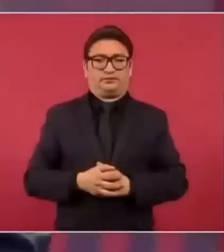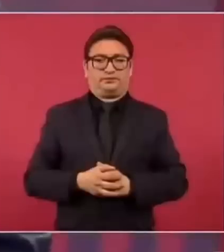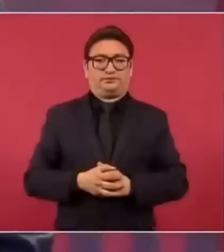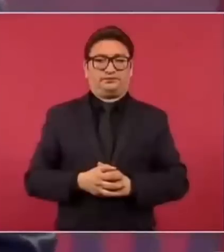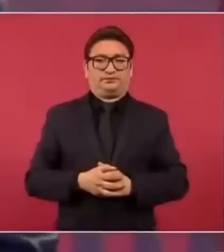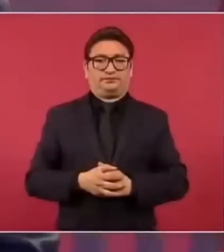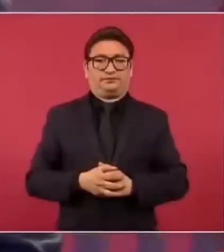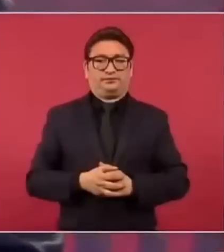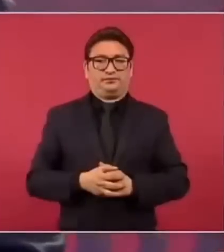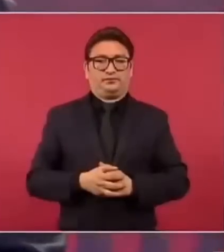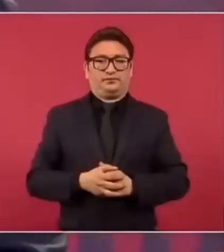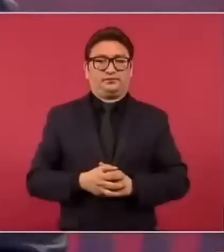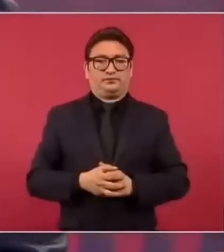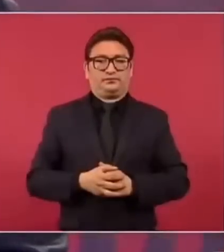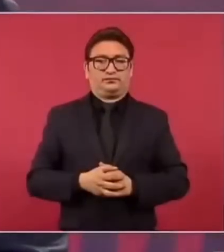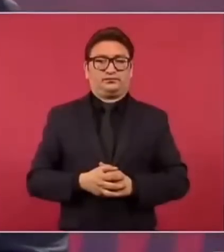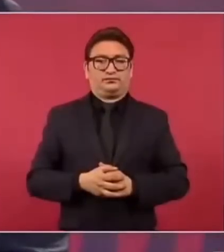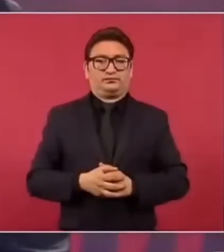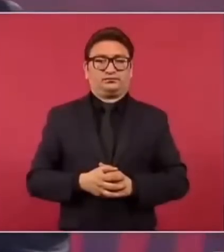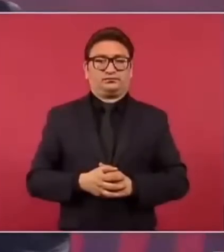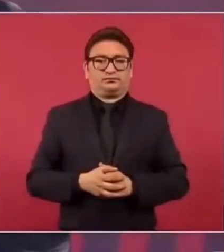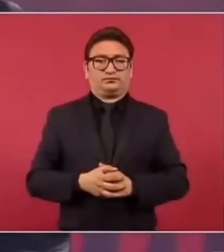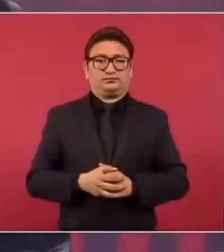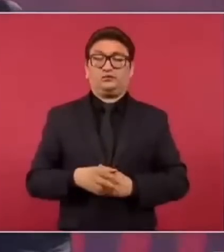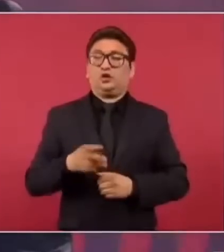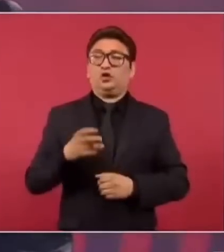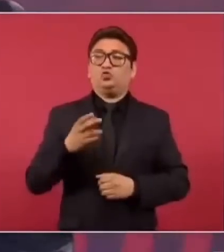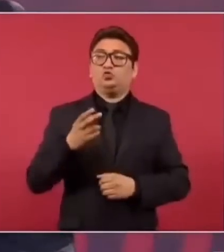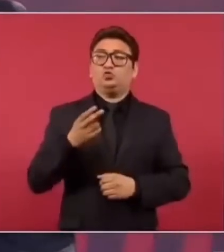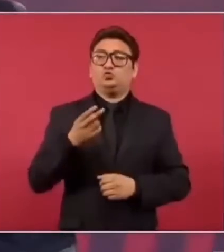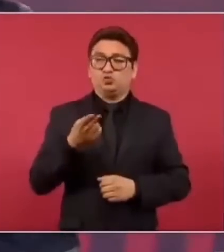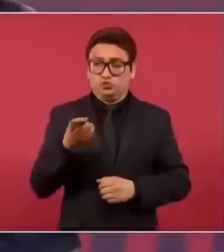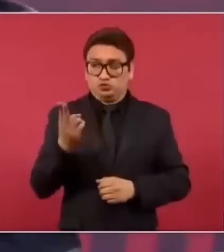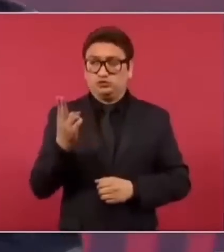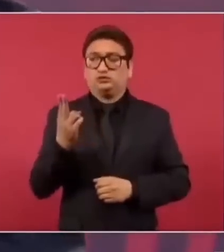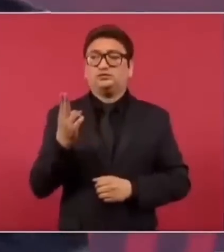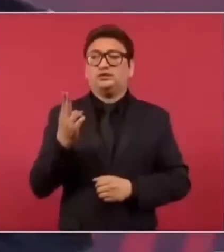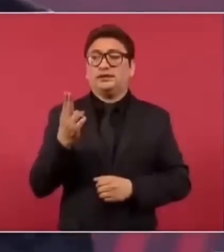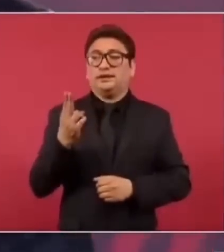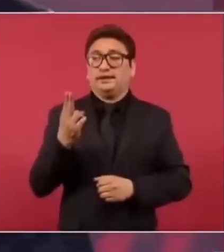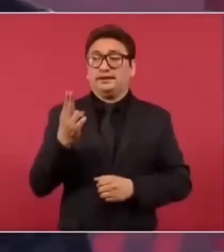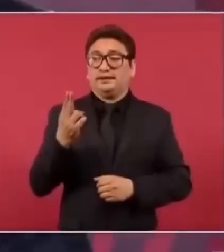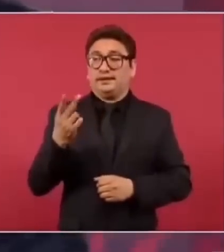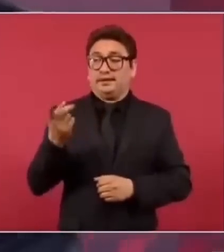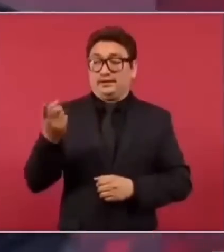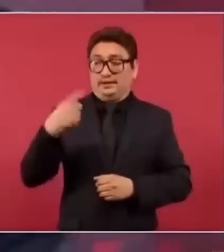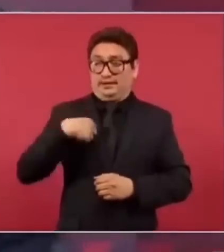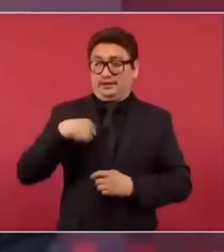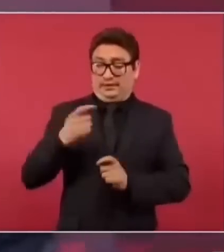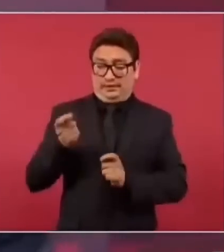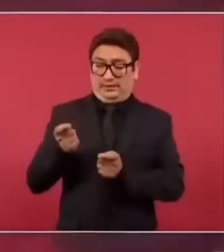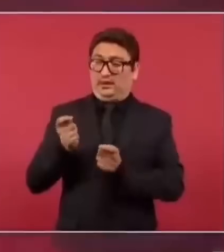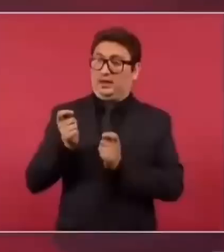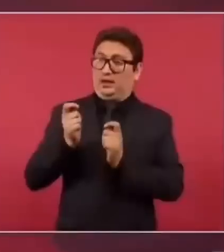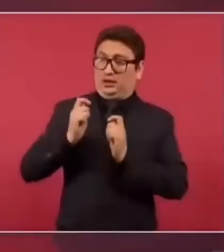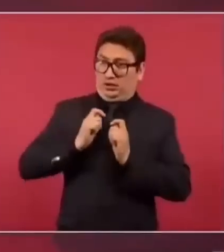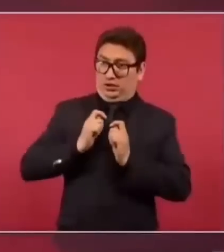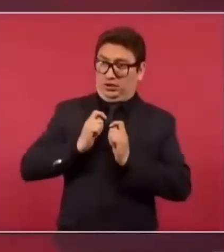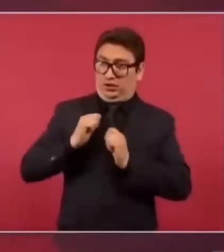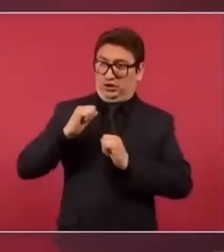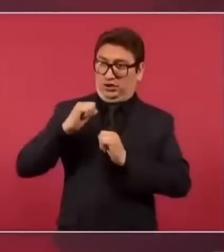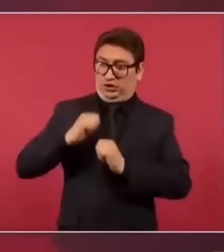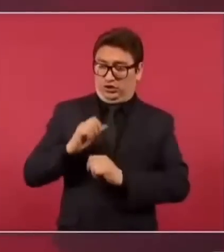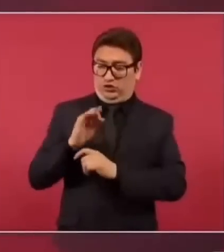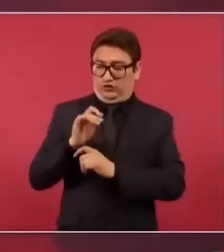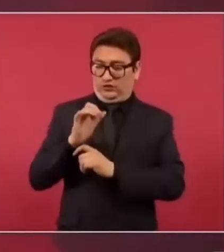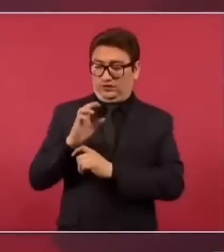agradezco, ¿no? A usted el que me nombre como